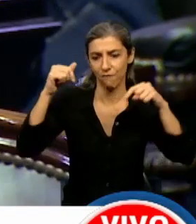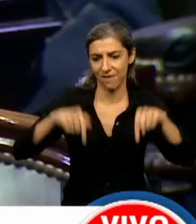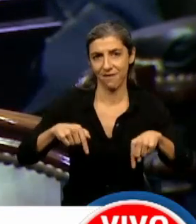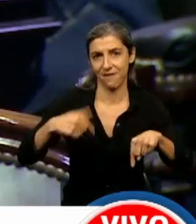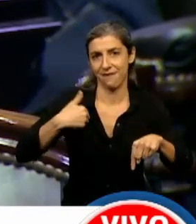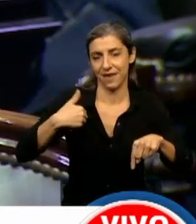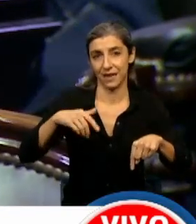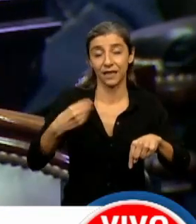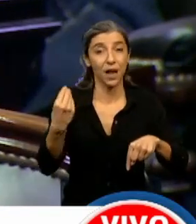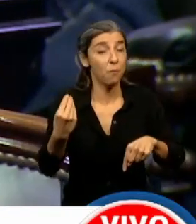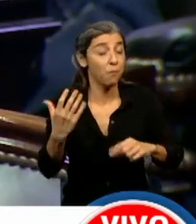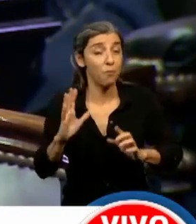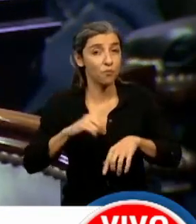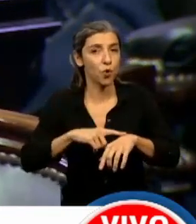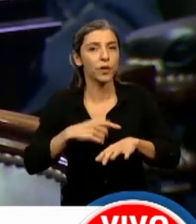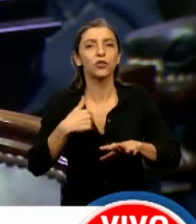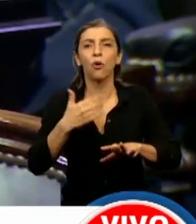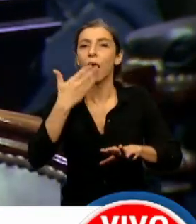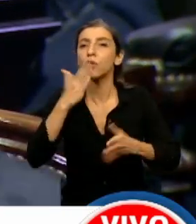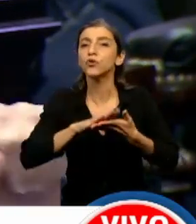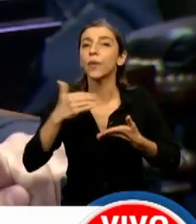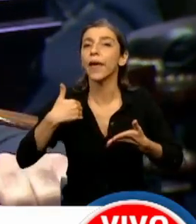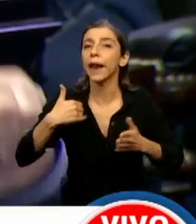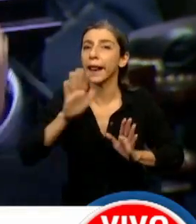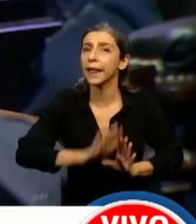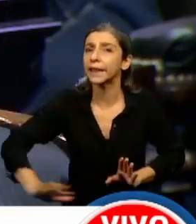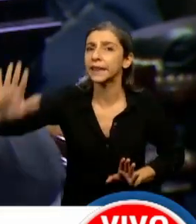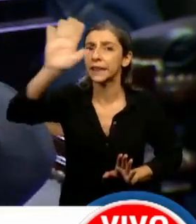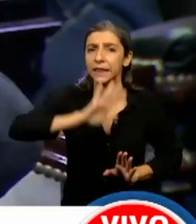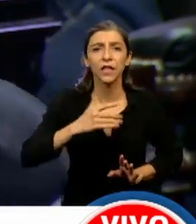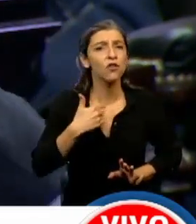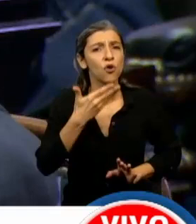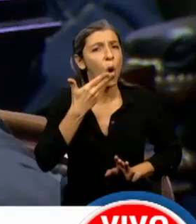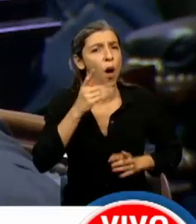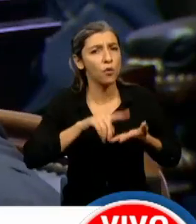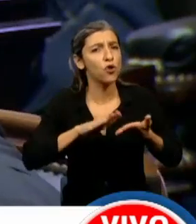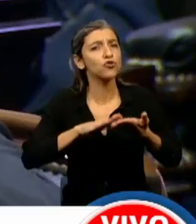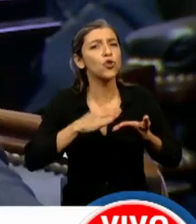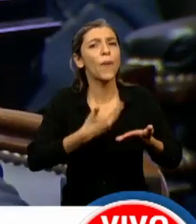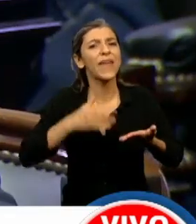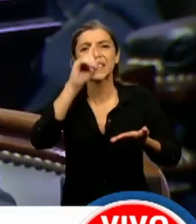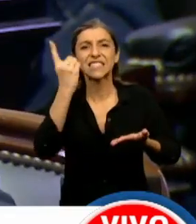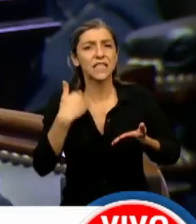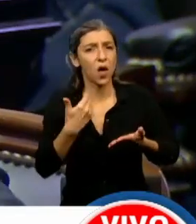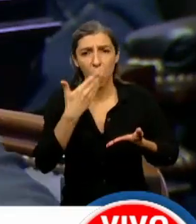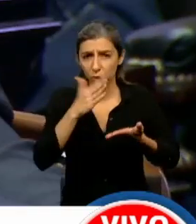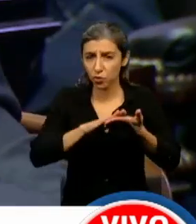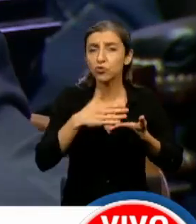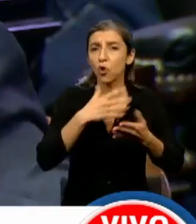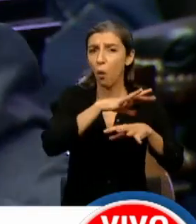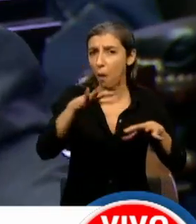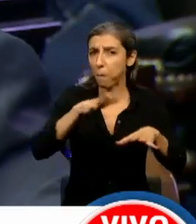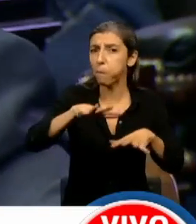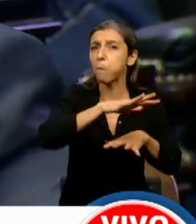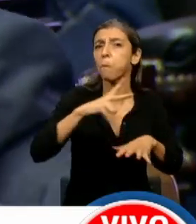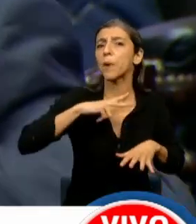tiene que tomar y cuando digo la república argentina no digo el estado los privados tienen que tomar deuda en dólares con una tasa de